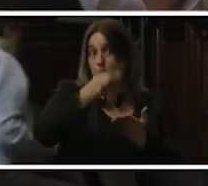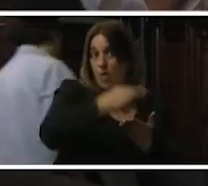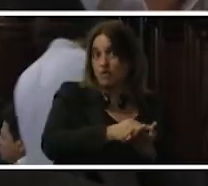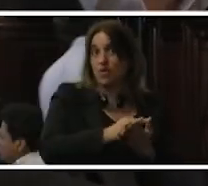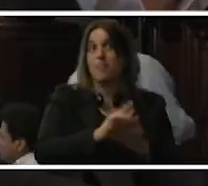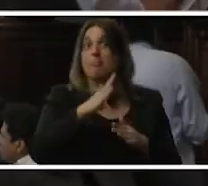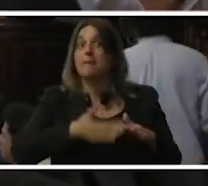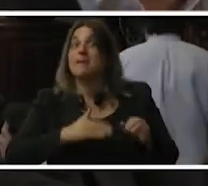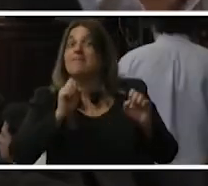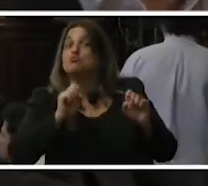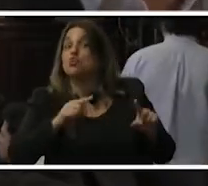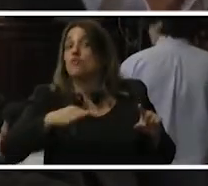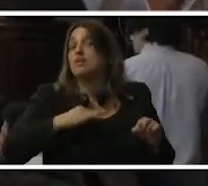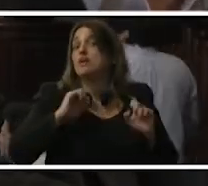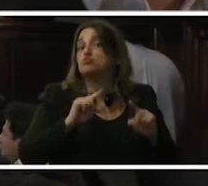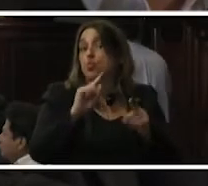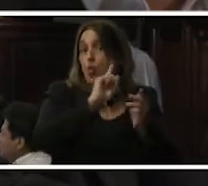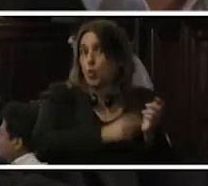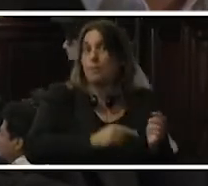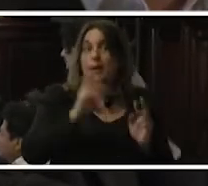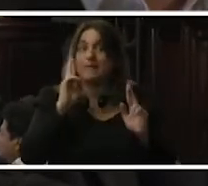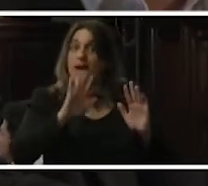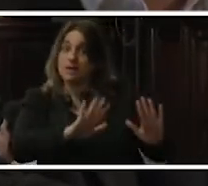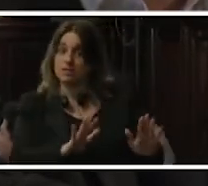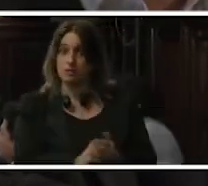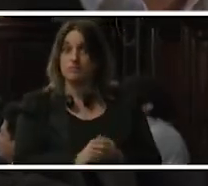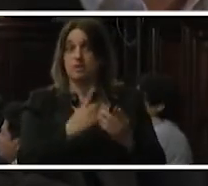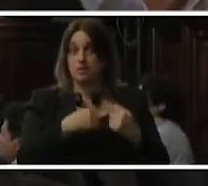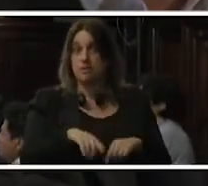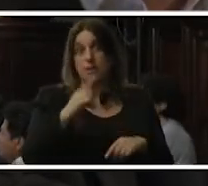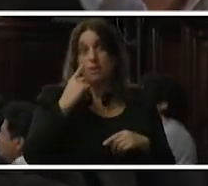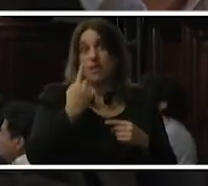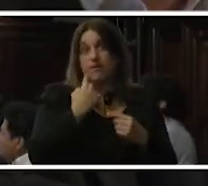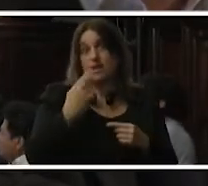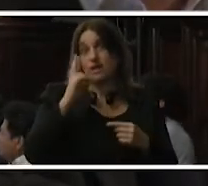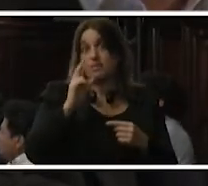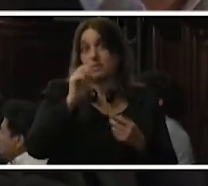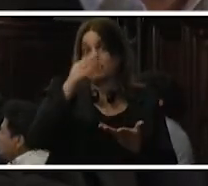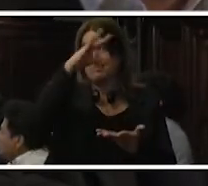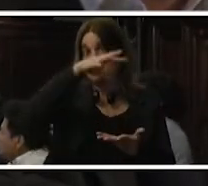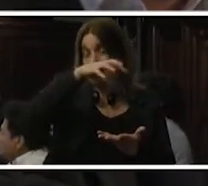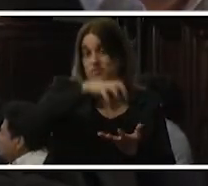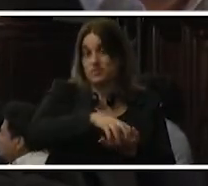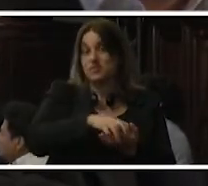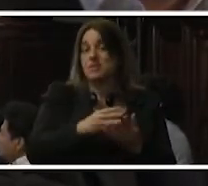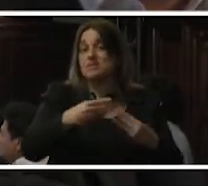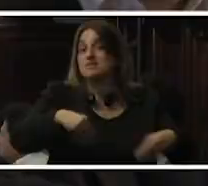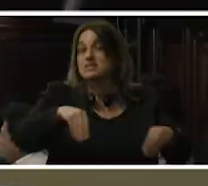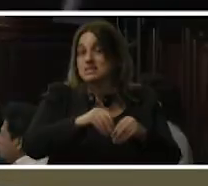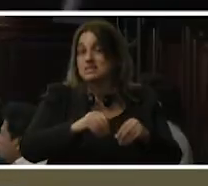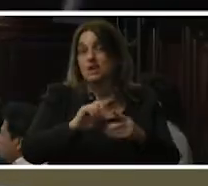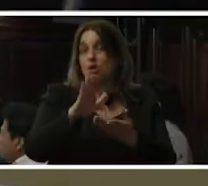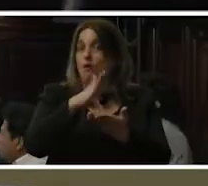de vida y costumbres y garantizar la integridad e intangibilidad a perpetuidad de estos, incluyendo territorios